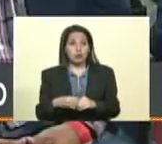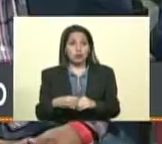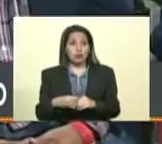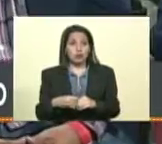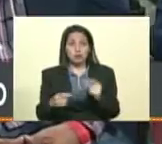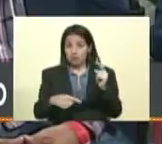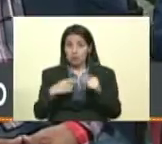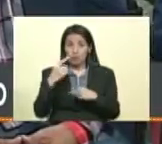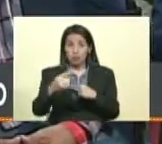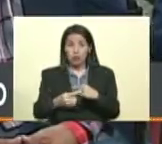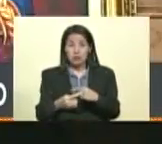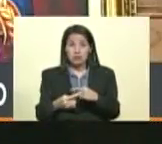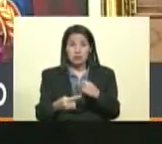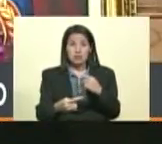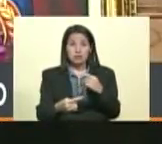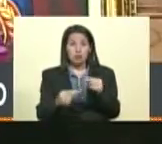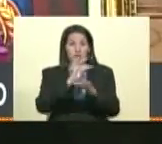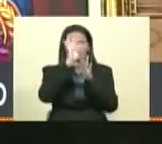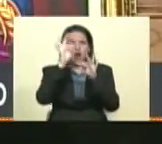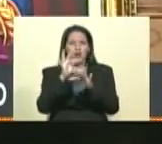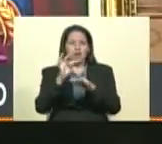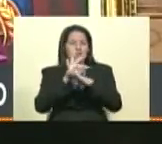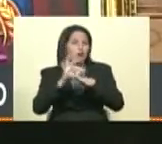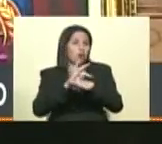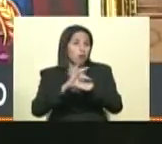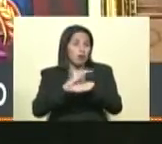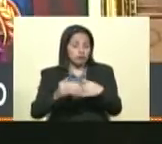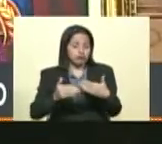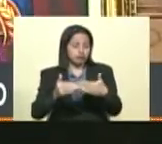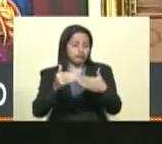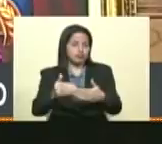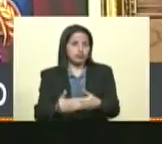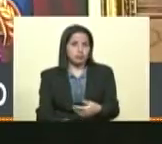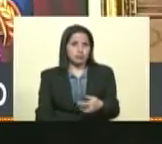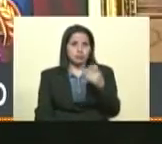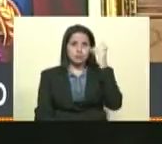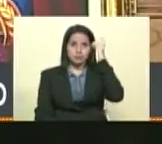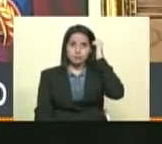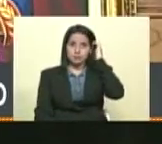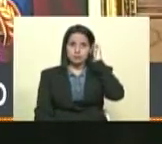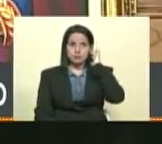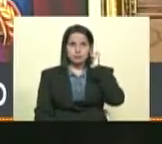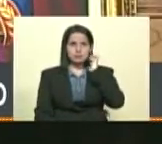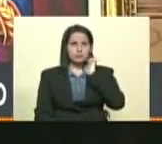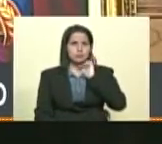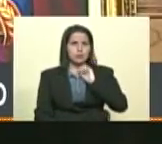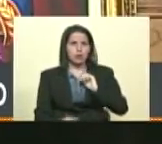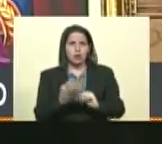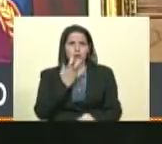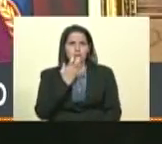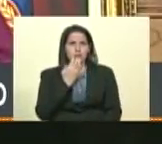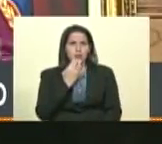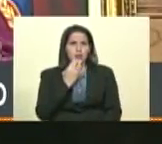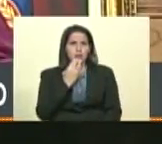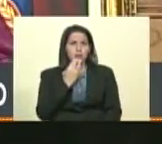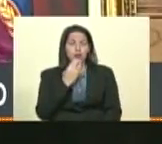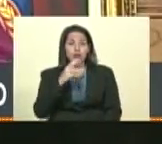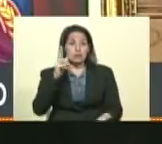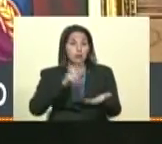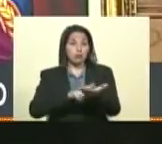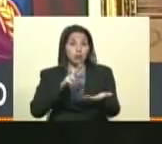Mientras tanto, vayamos hacia fórmulas progresistas. Por lo menos, los seguros administrados